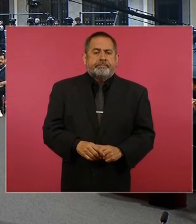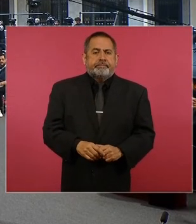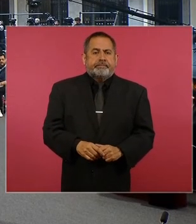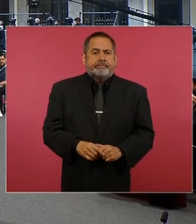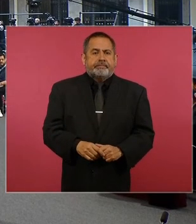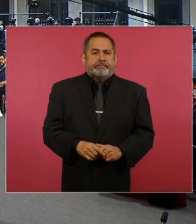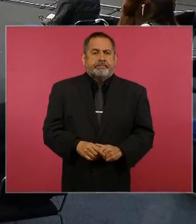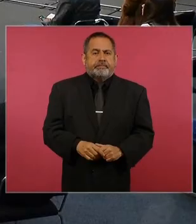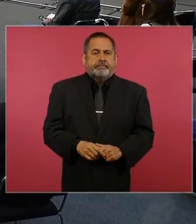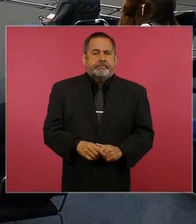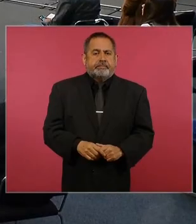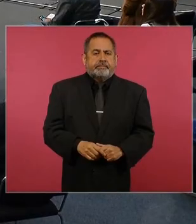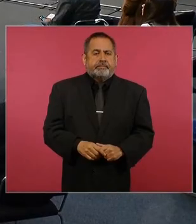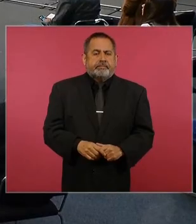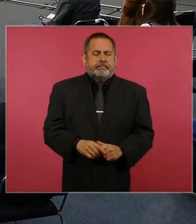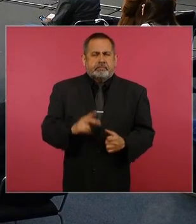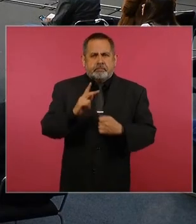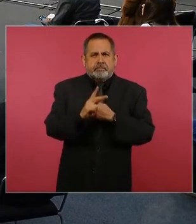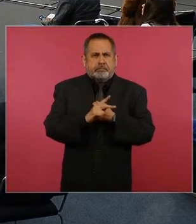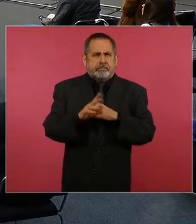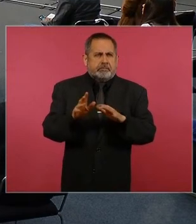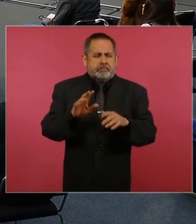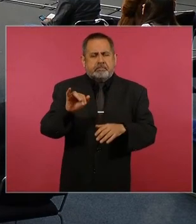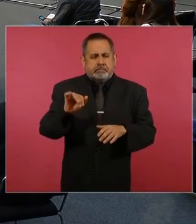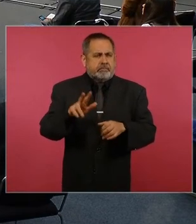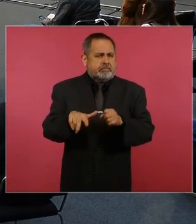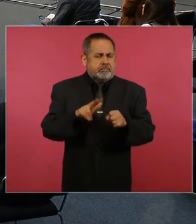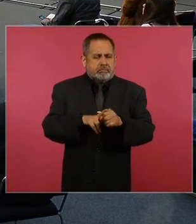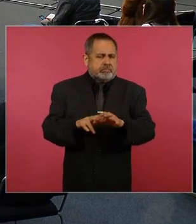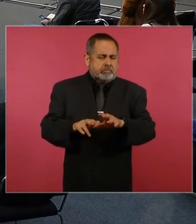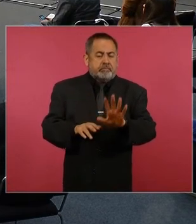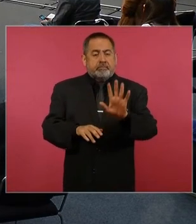¿En el país? Sí, es normal.